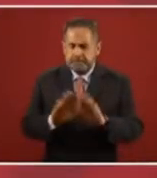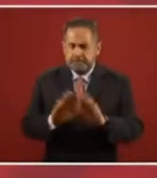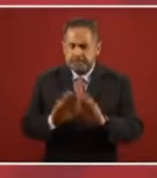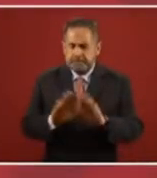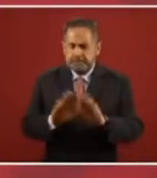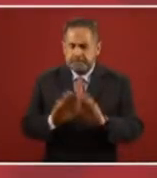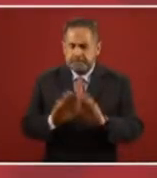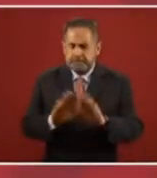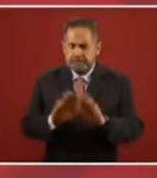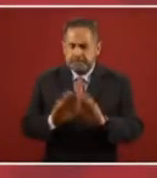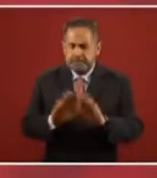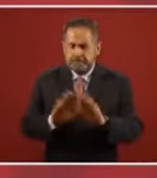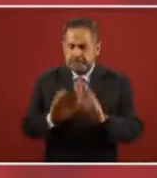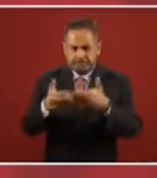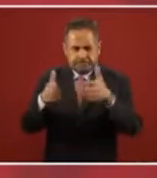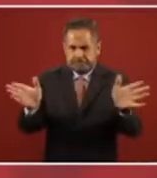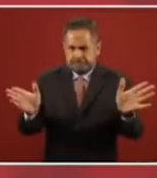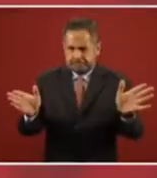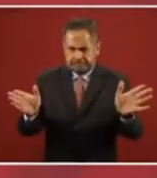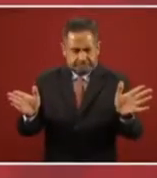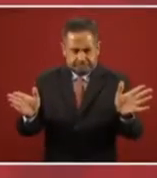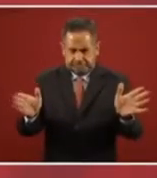estable termina